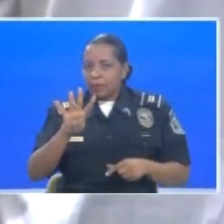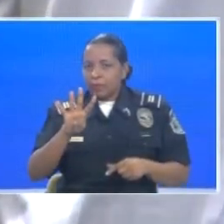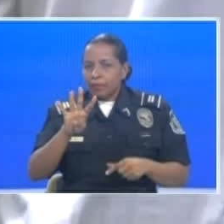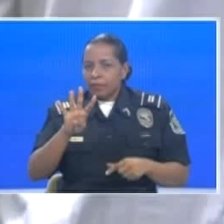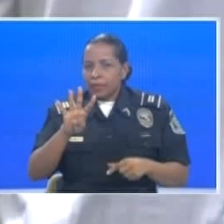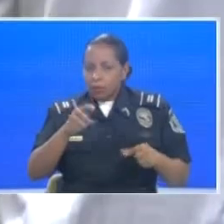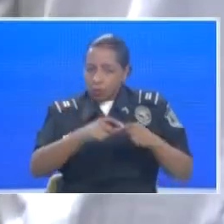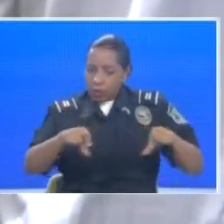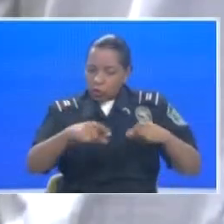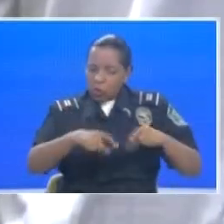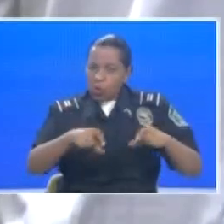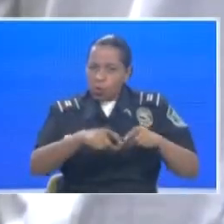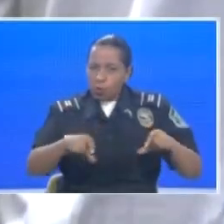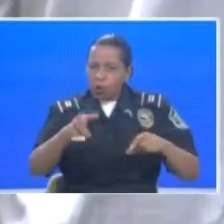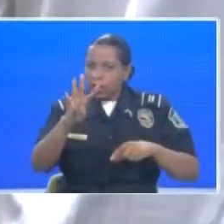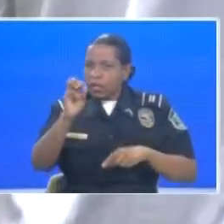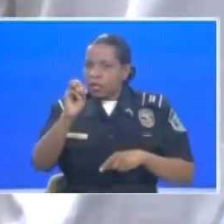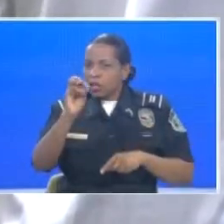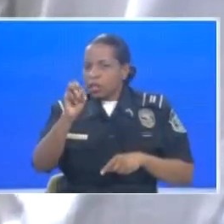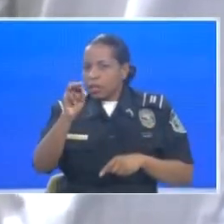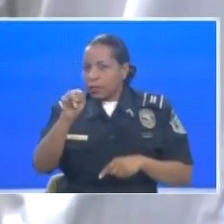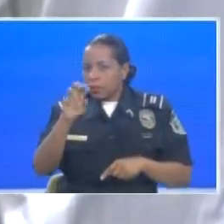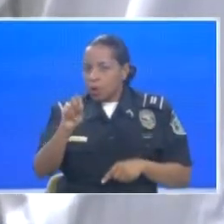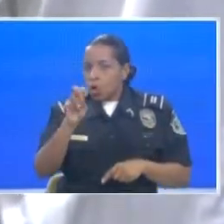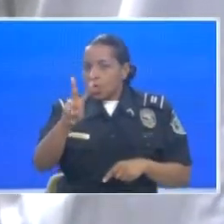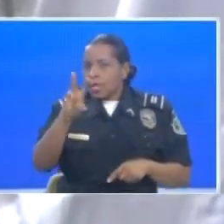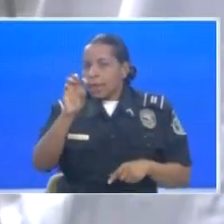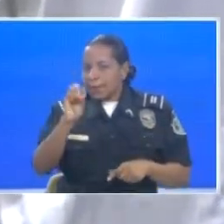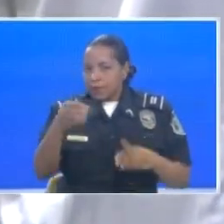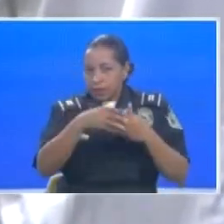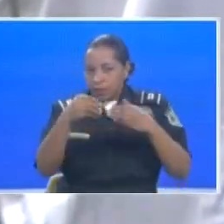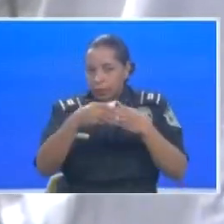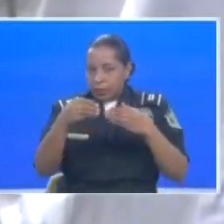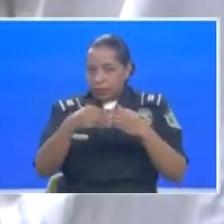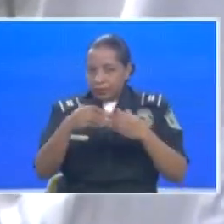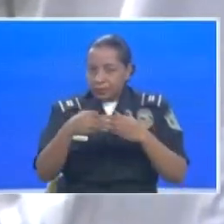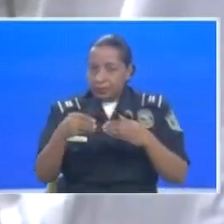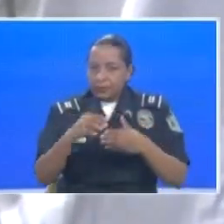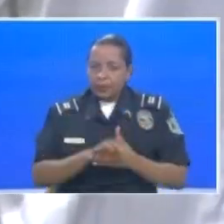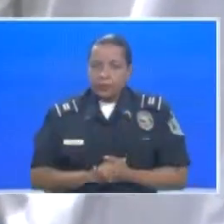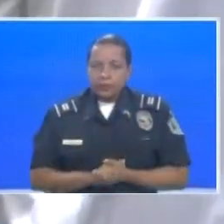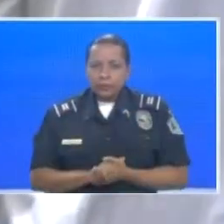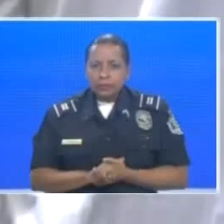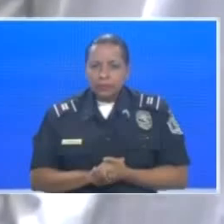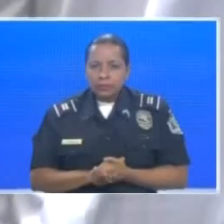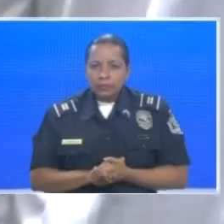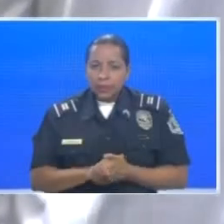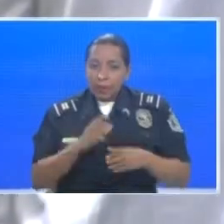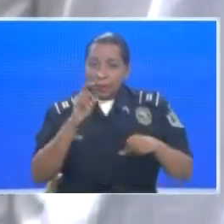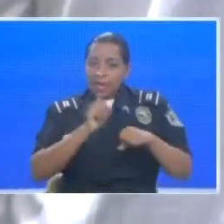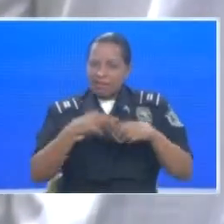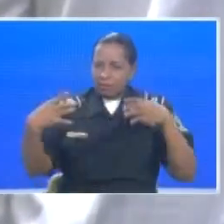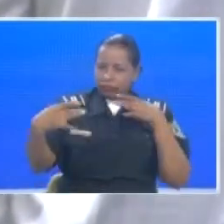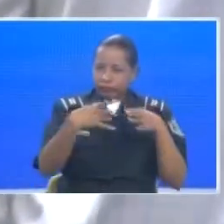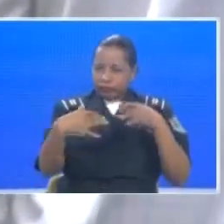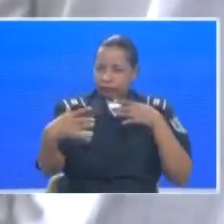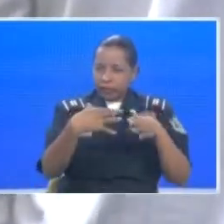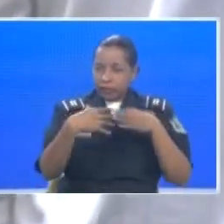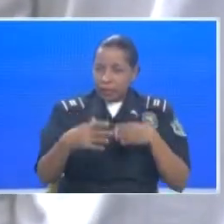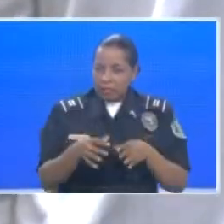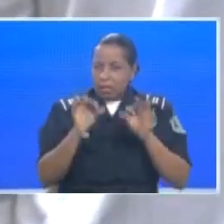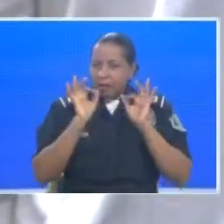como cupones de 20 balboas. Hay que ser, estamos en tiempo de guerra, tenemos que ser